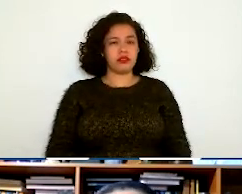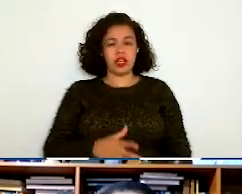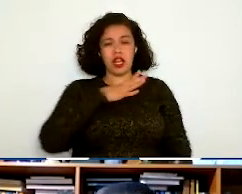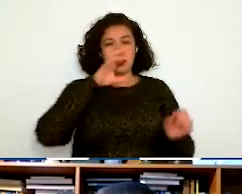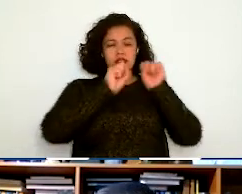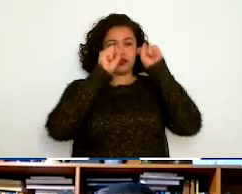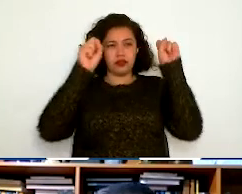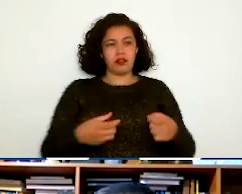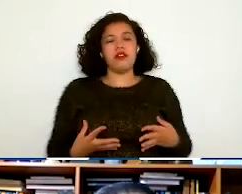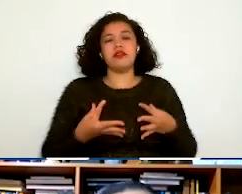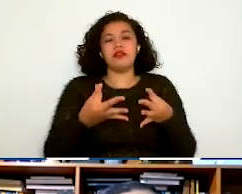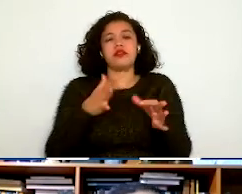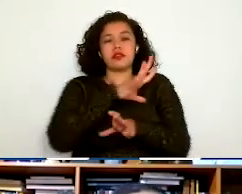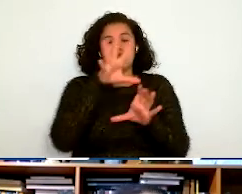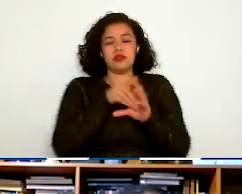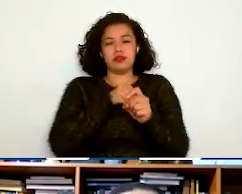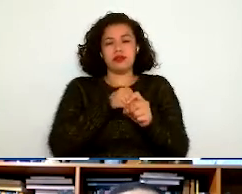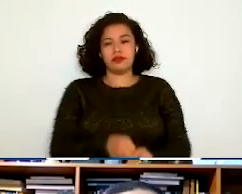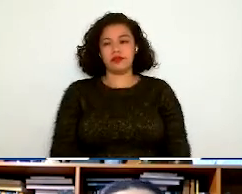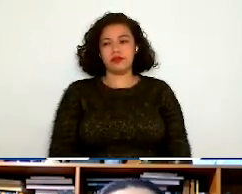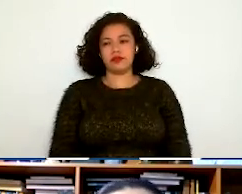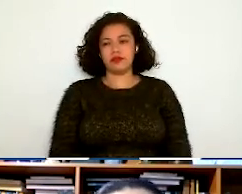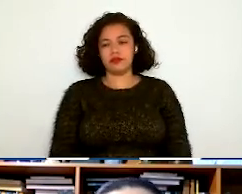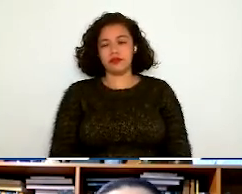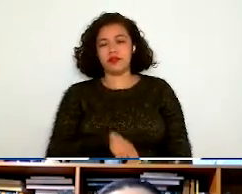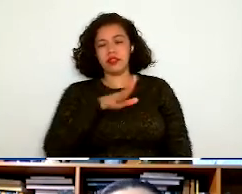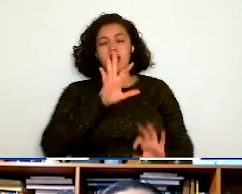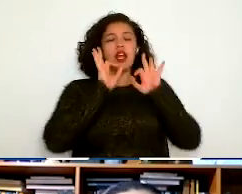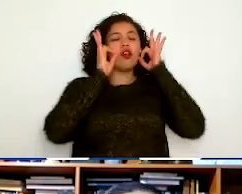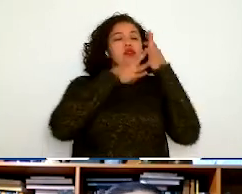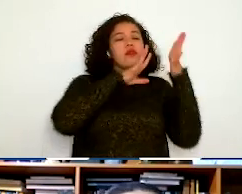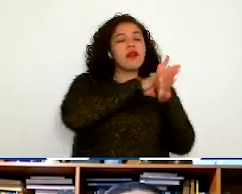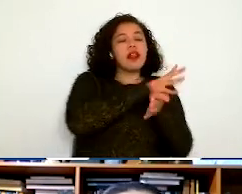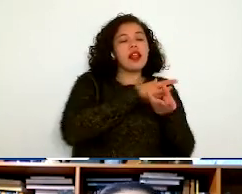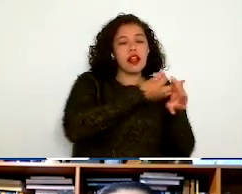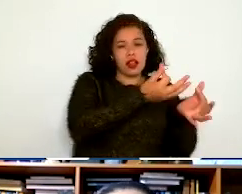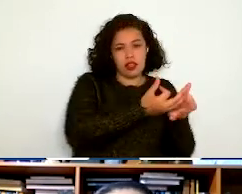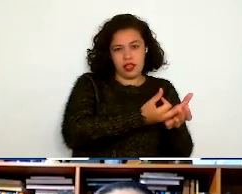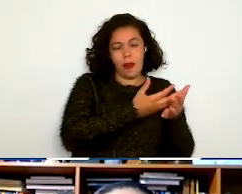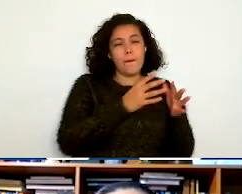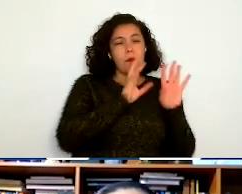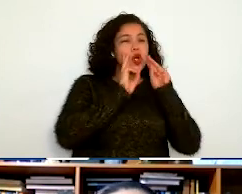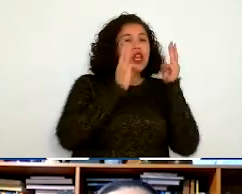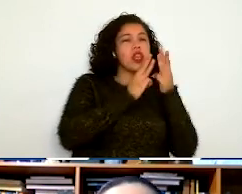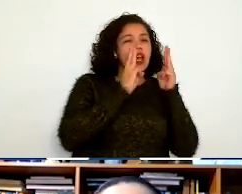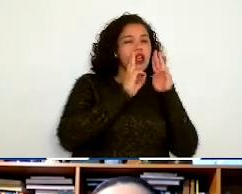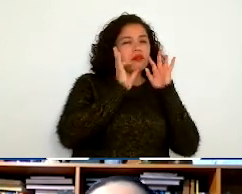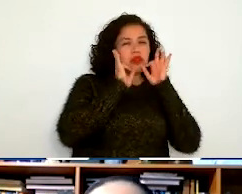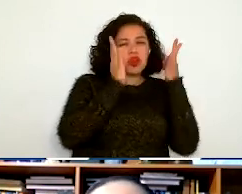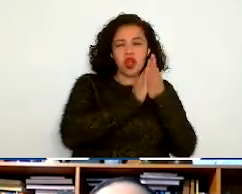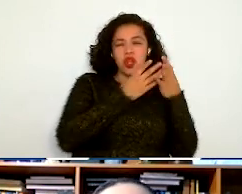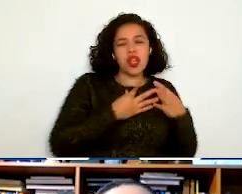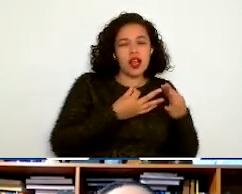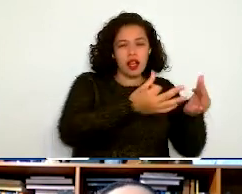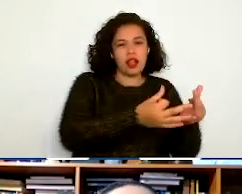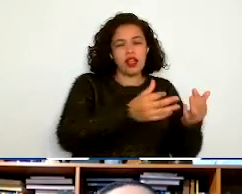de calidad integrados son los modelos de calidad. Estos modelos de calidad, la intención es que siempre